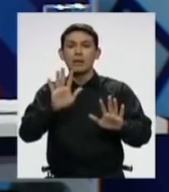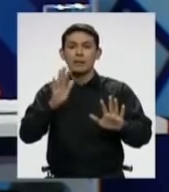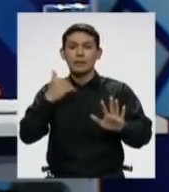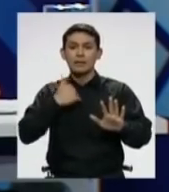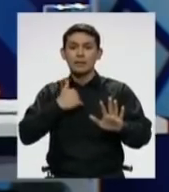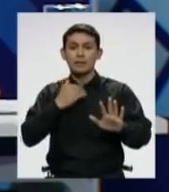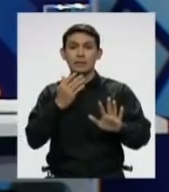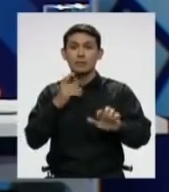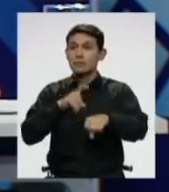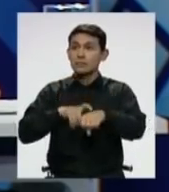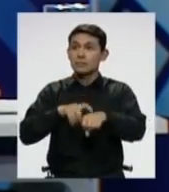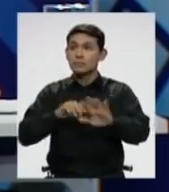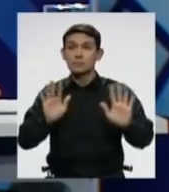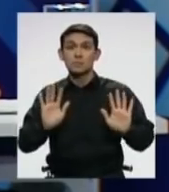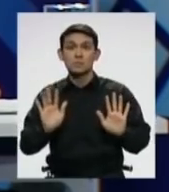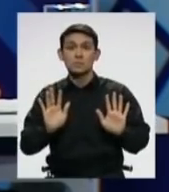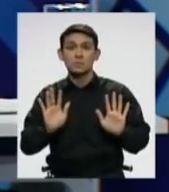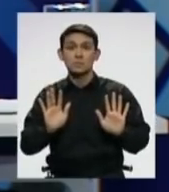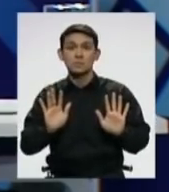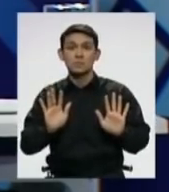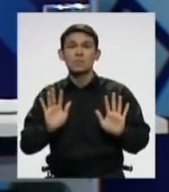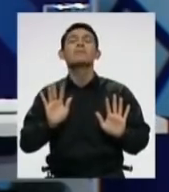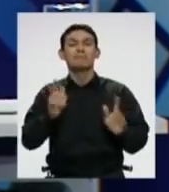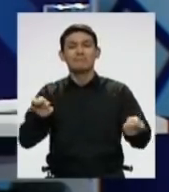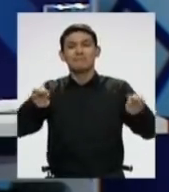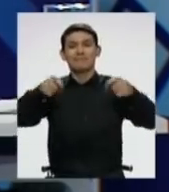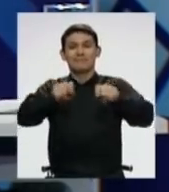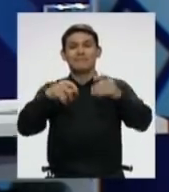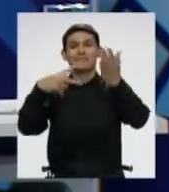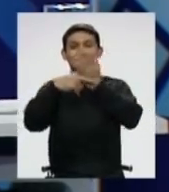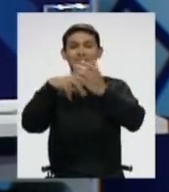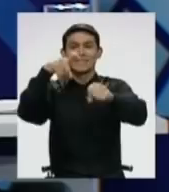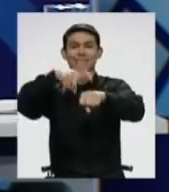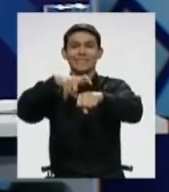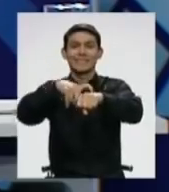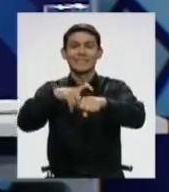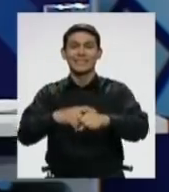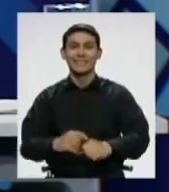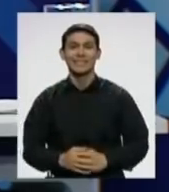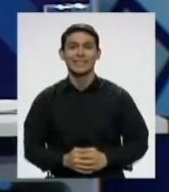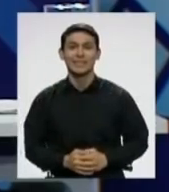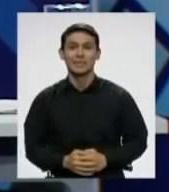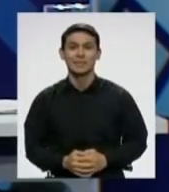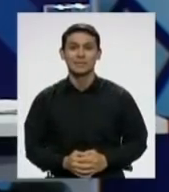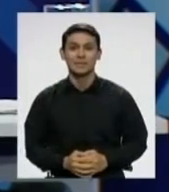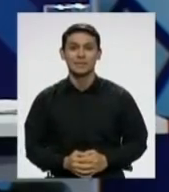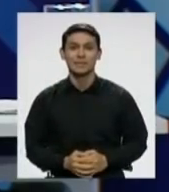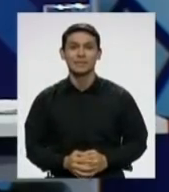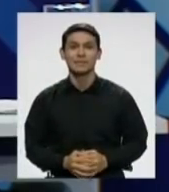más o ya nos vamos. Vamos a la franja ahora sí. Así es. Tiempo. Volvemos.